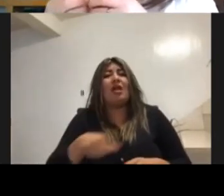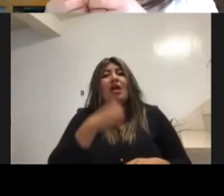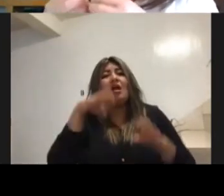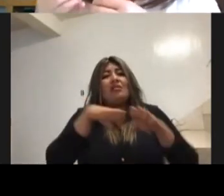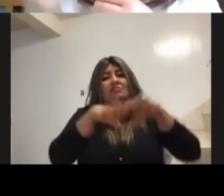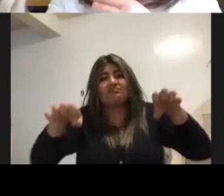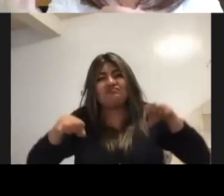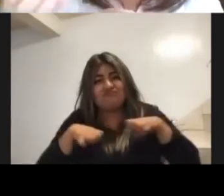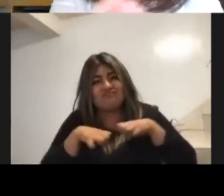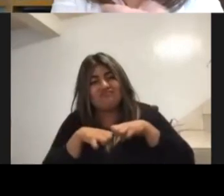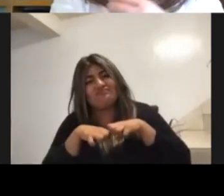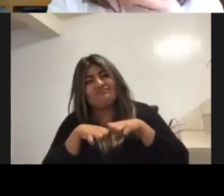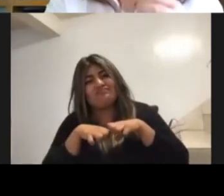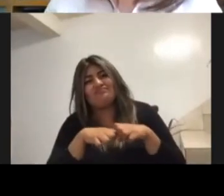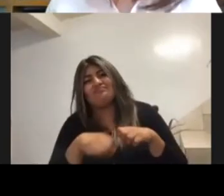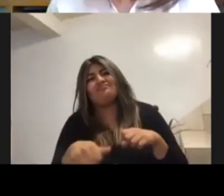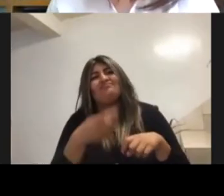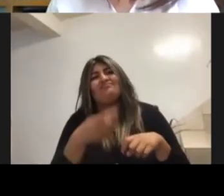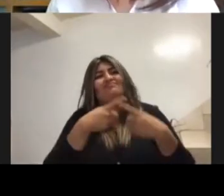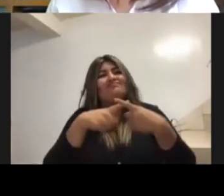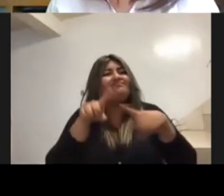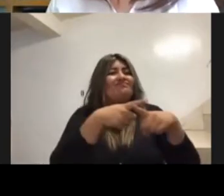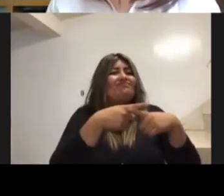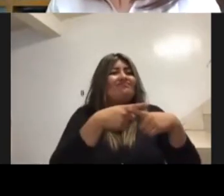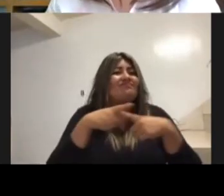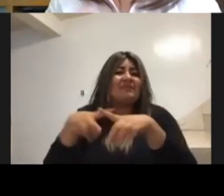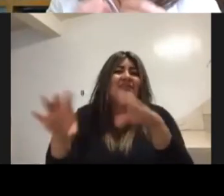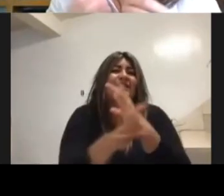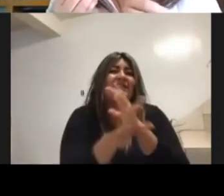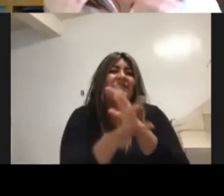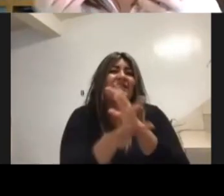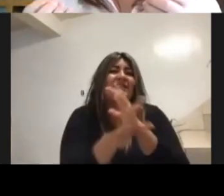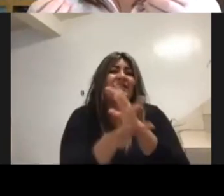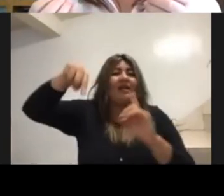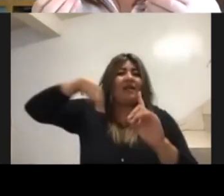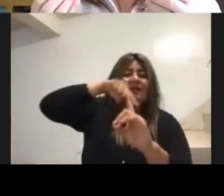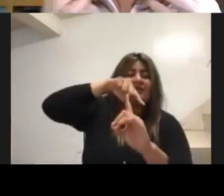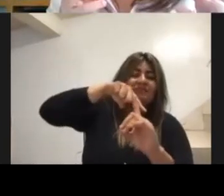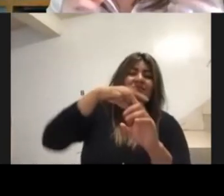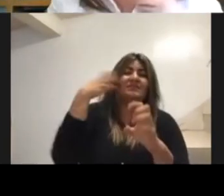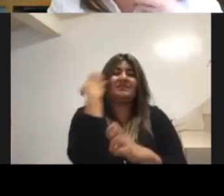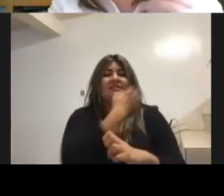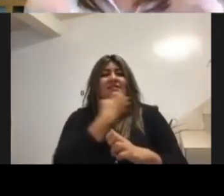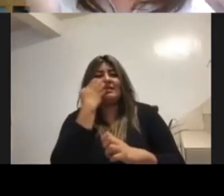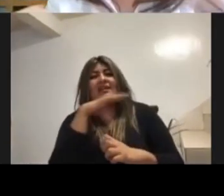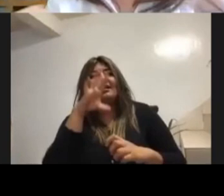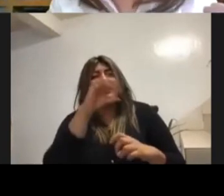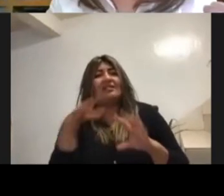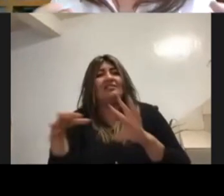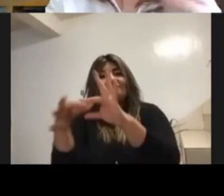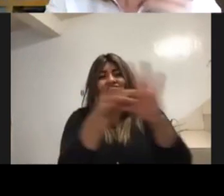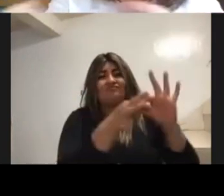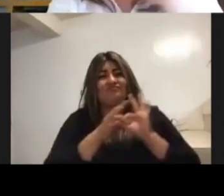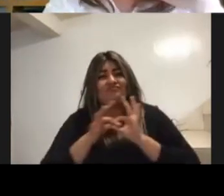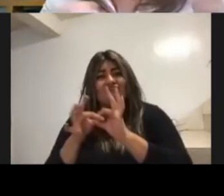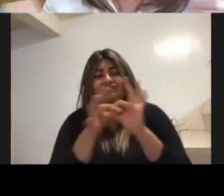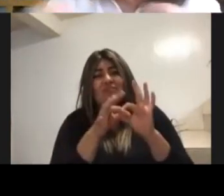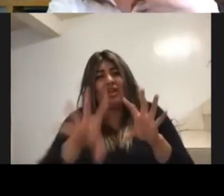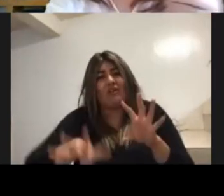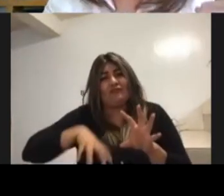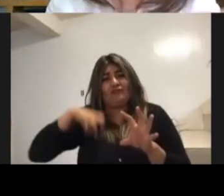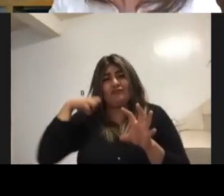otras cosas que están alrededor de las escuelas, y que si estas no están no solo fortalecidas, sino